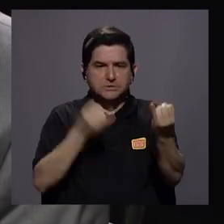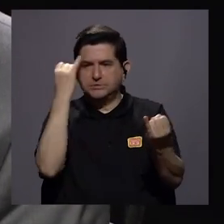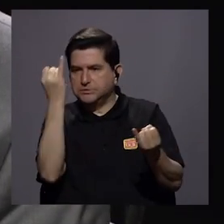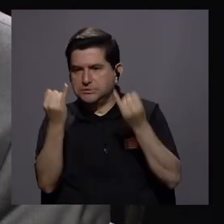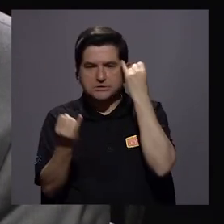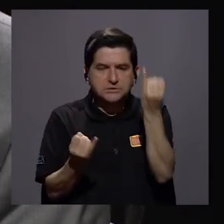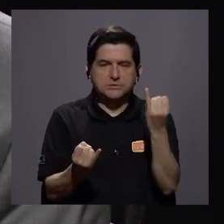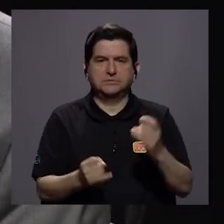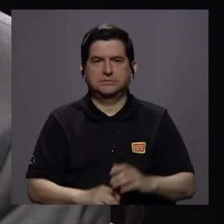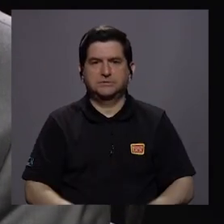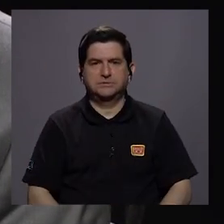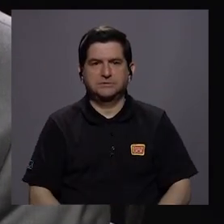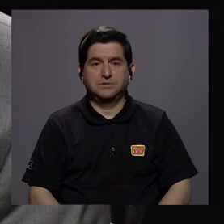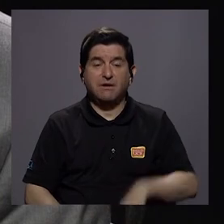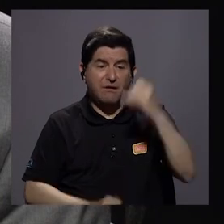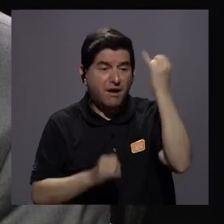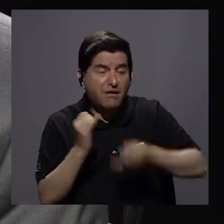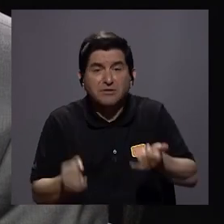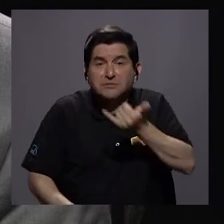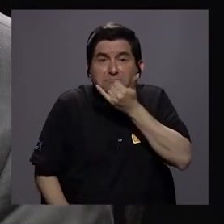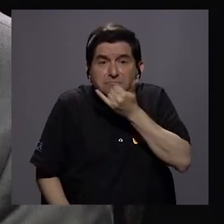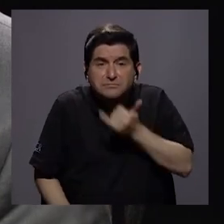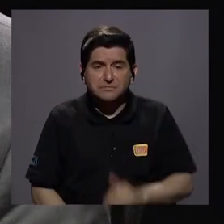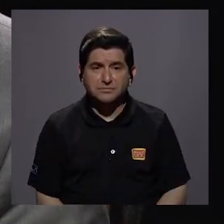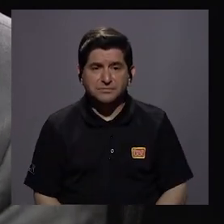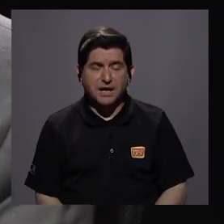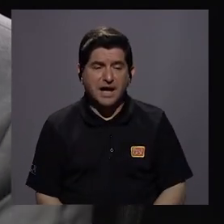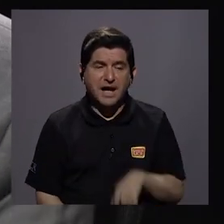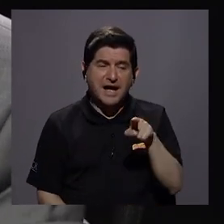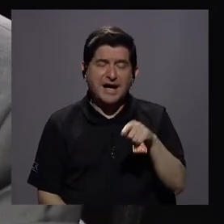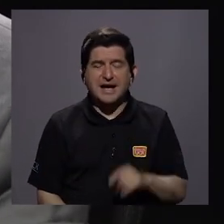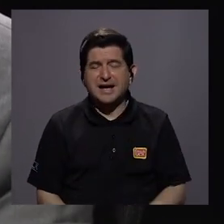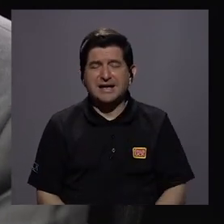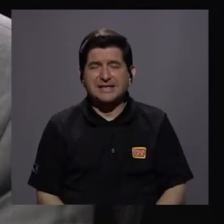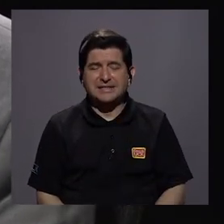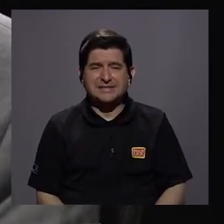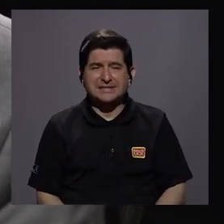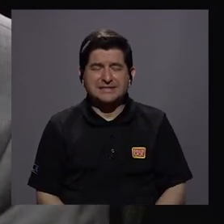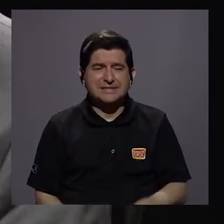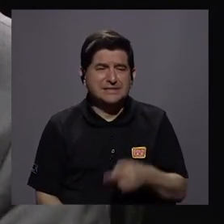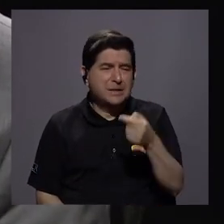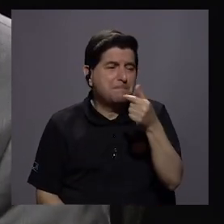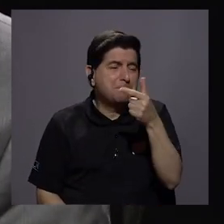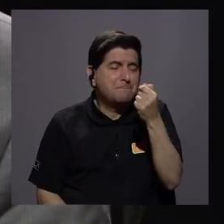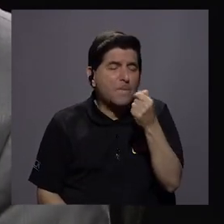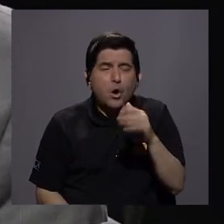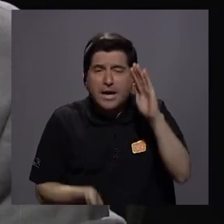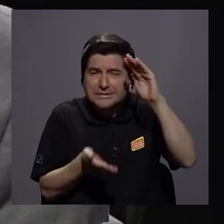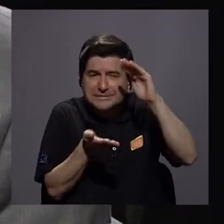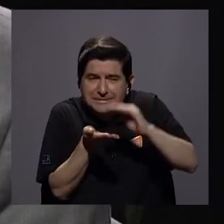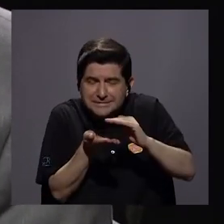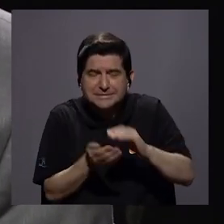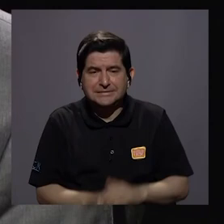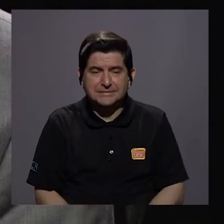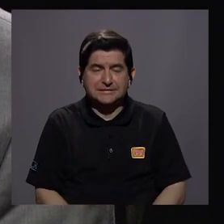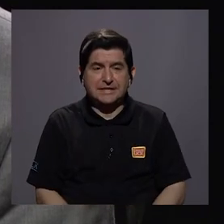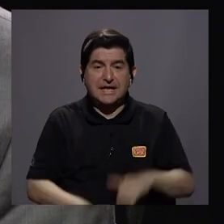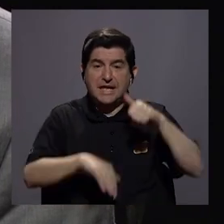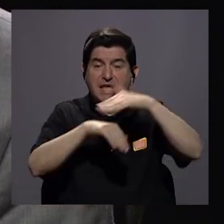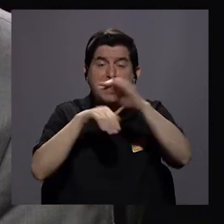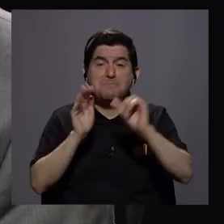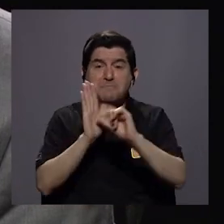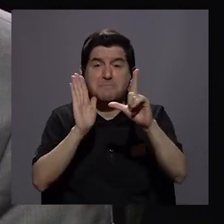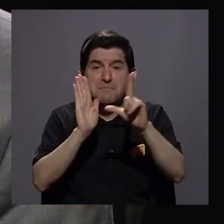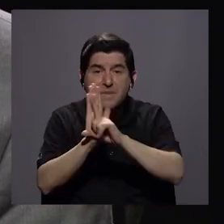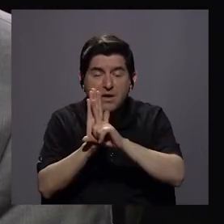iniciativas y al final tuvo que reducir unas cuantas pocas. Y las que envió a la Asamblea